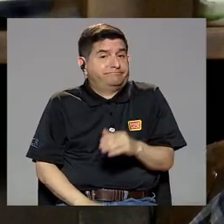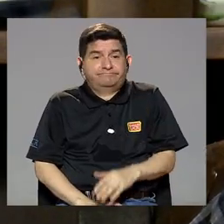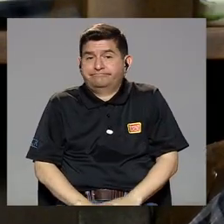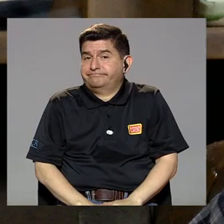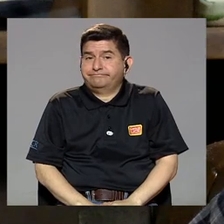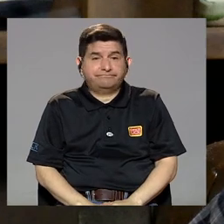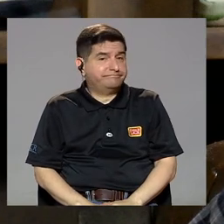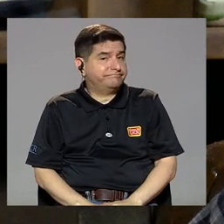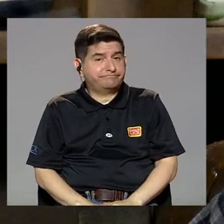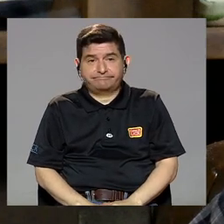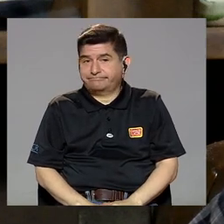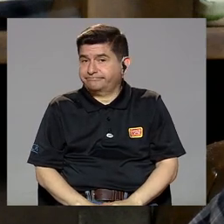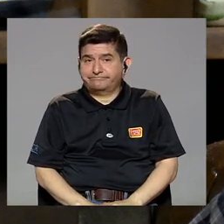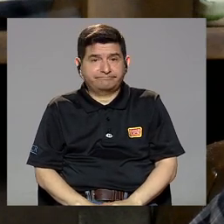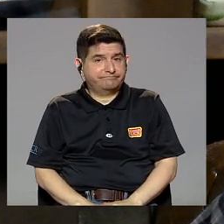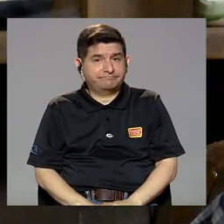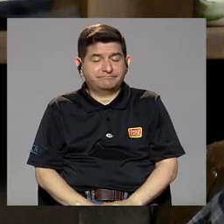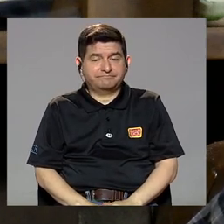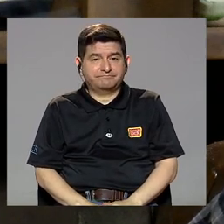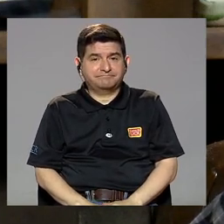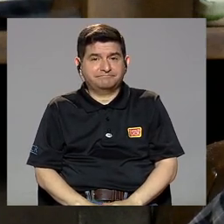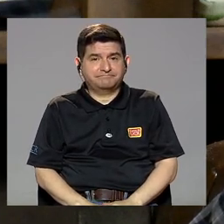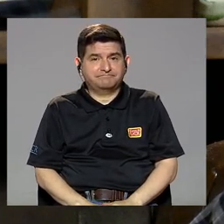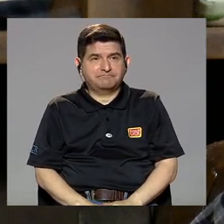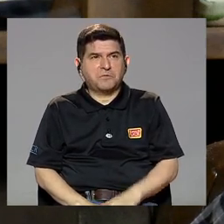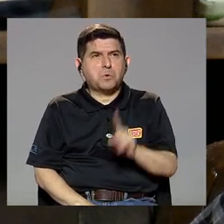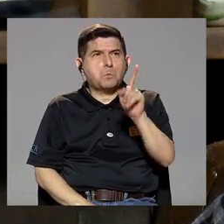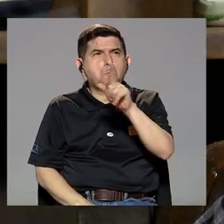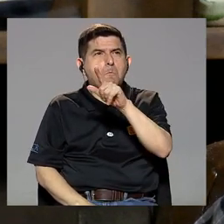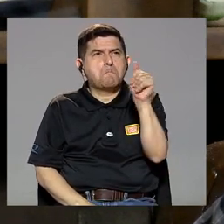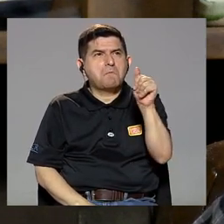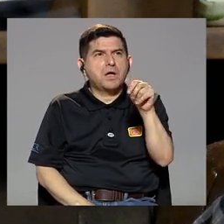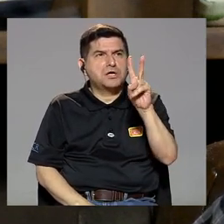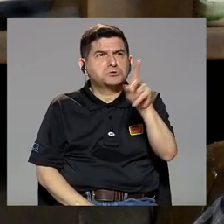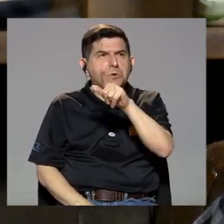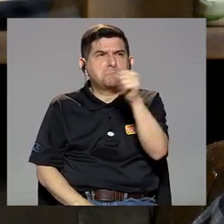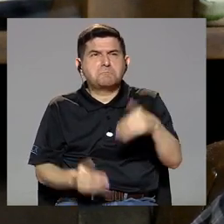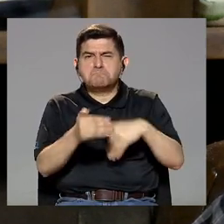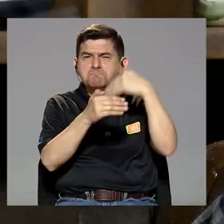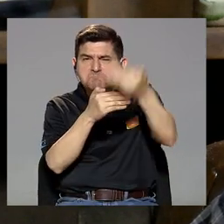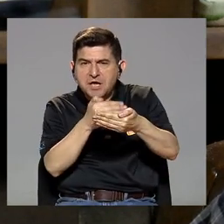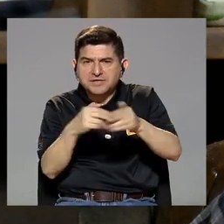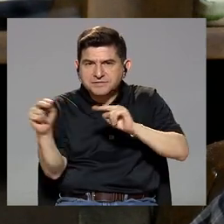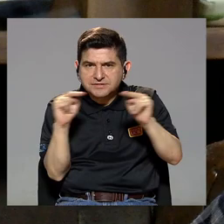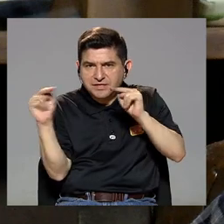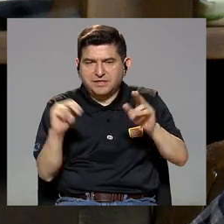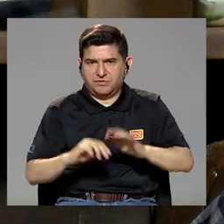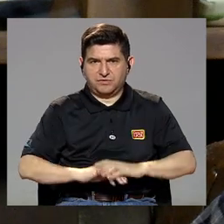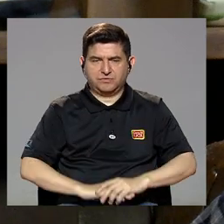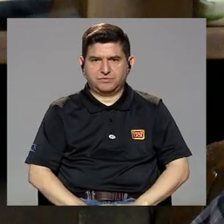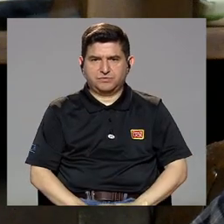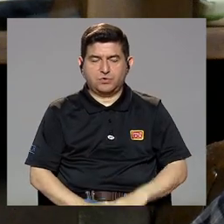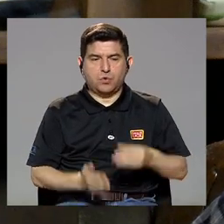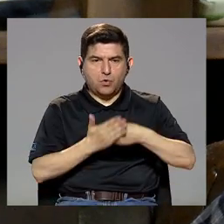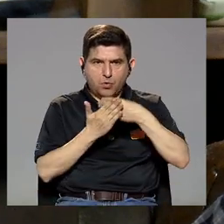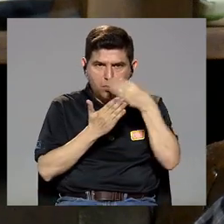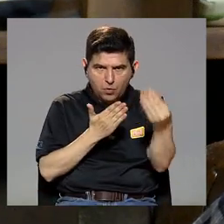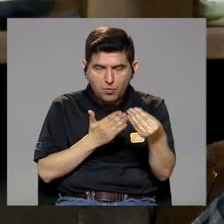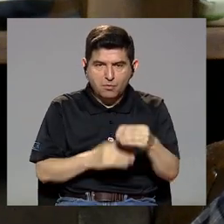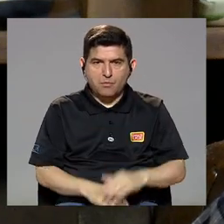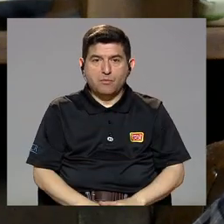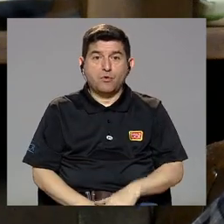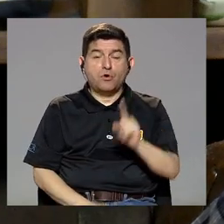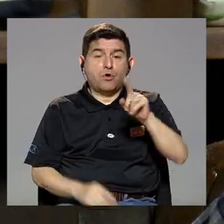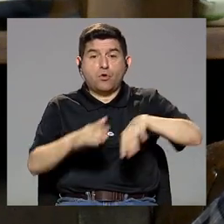y como un mes o dos meses después del trato compro una